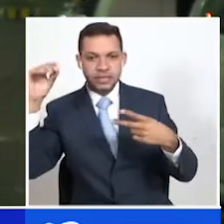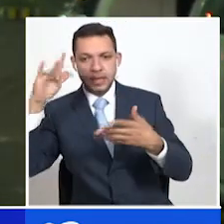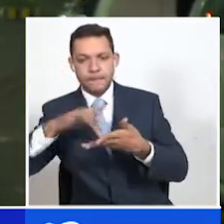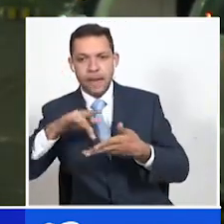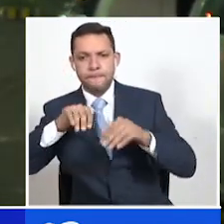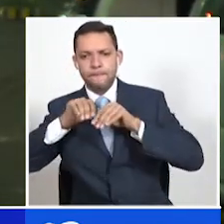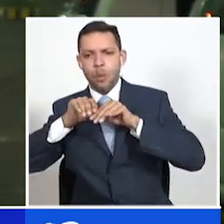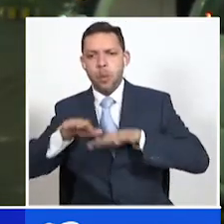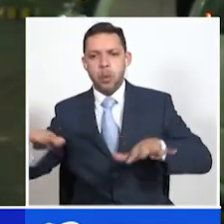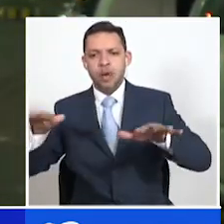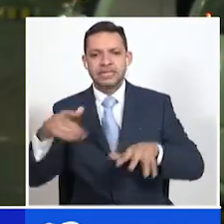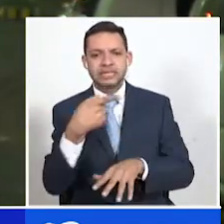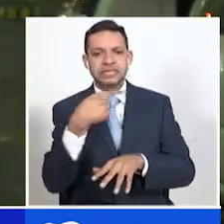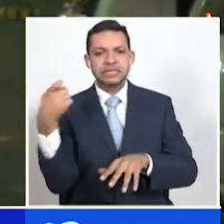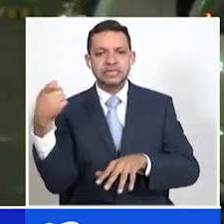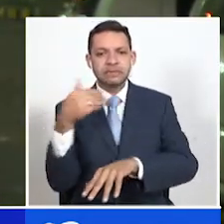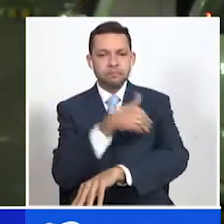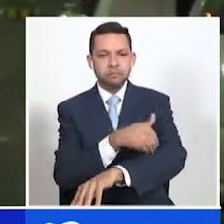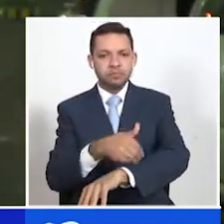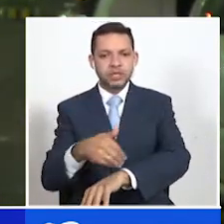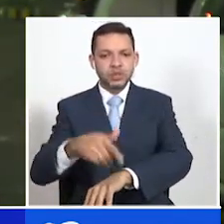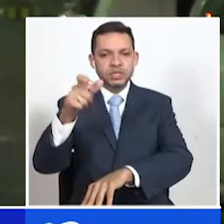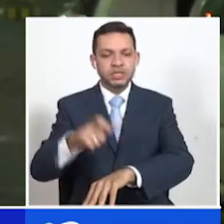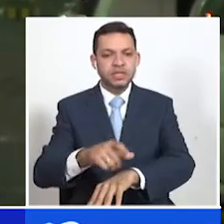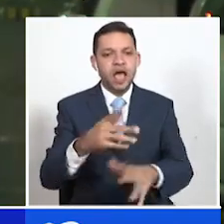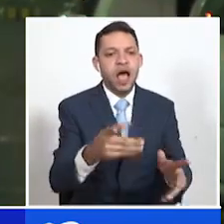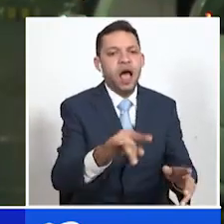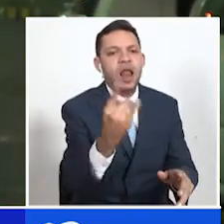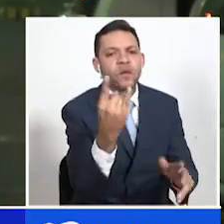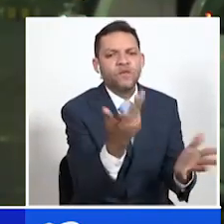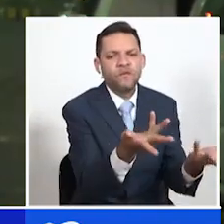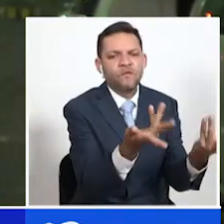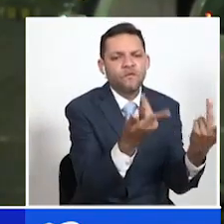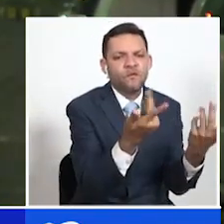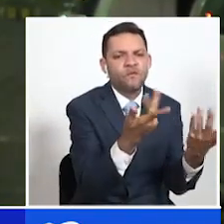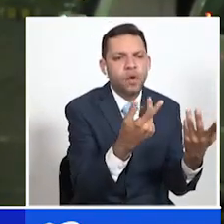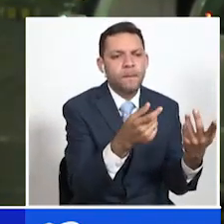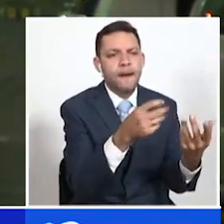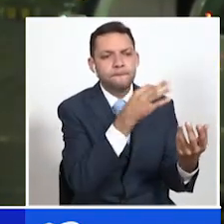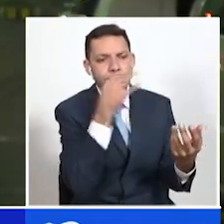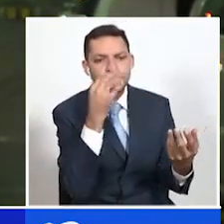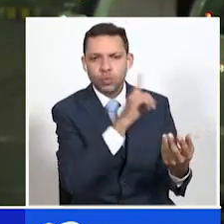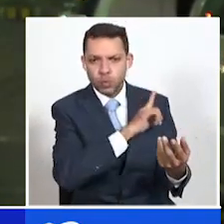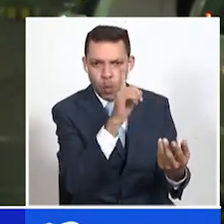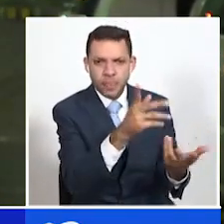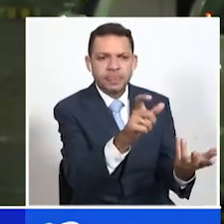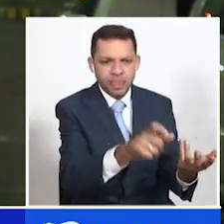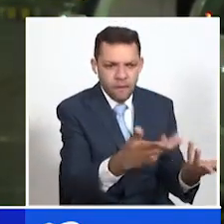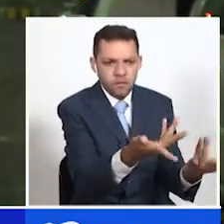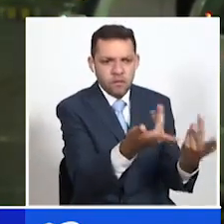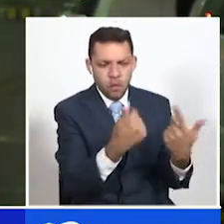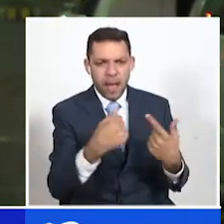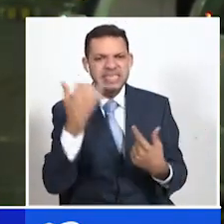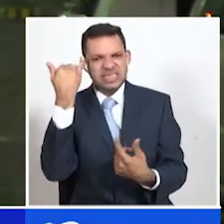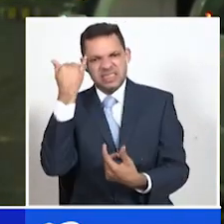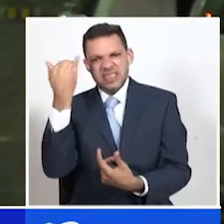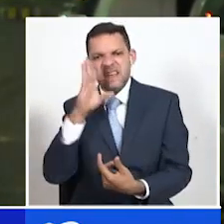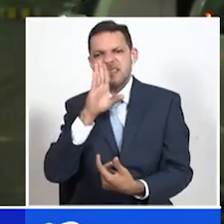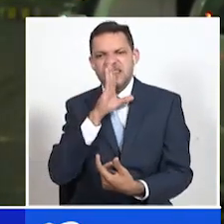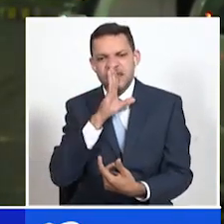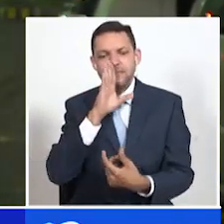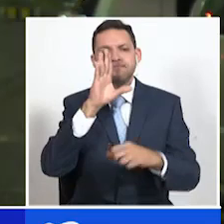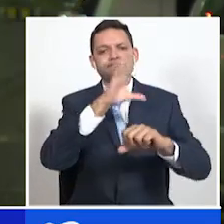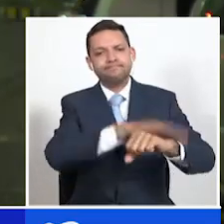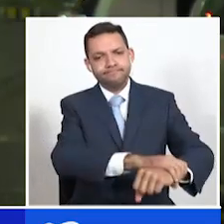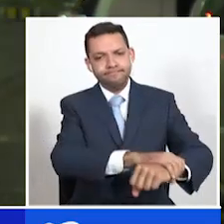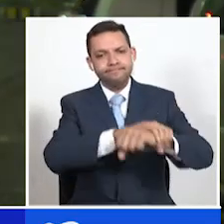100 millones de pesos está ofreciendo la Policía Nacional para aquellas personas que entreguen información que ayuden a reconocer a los autores materiales de este